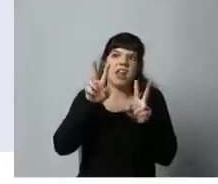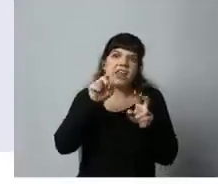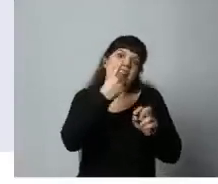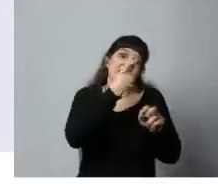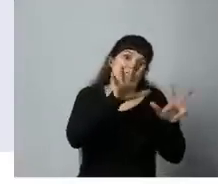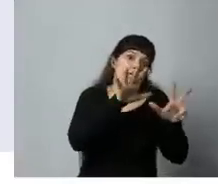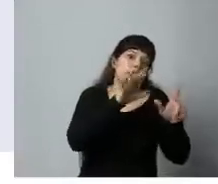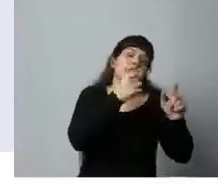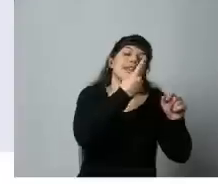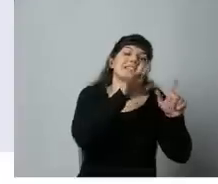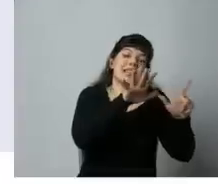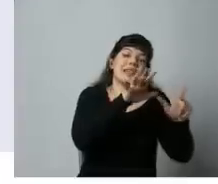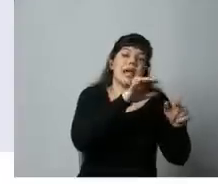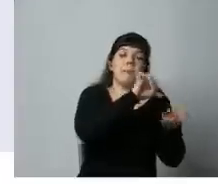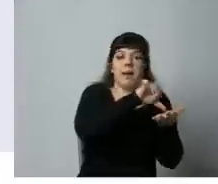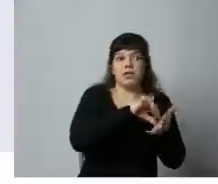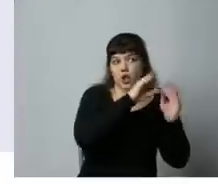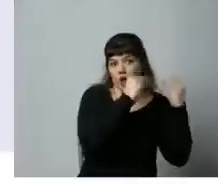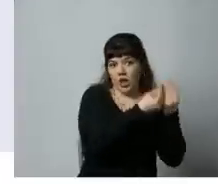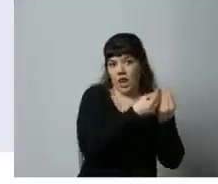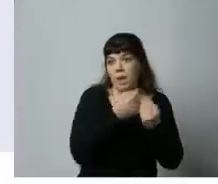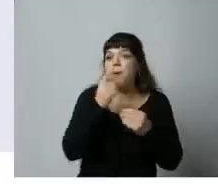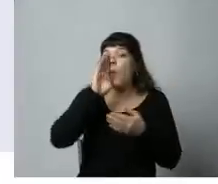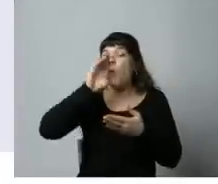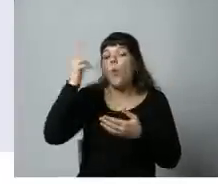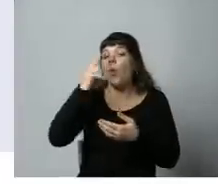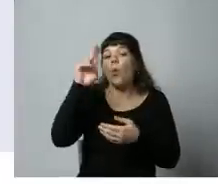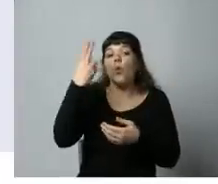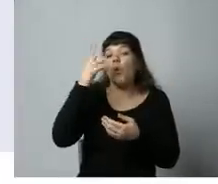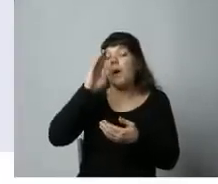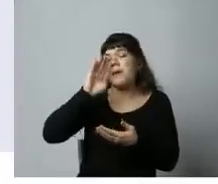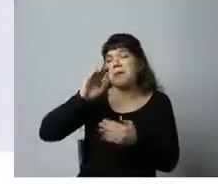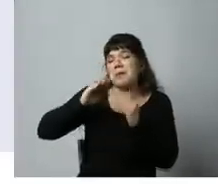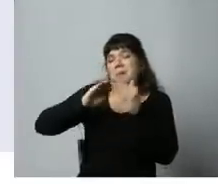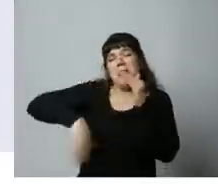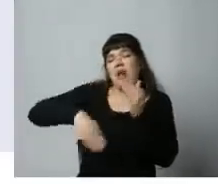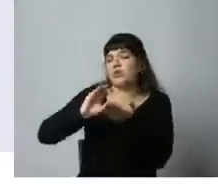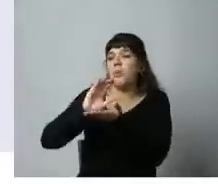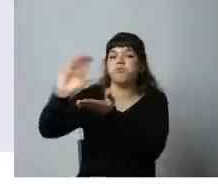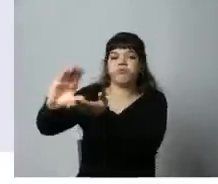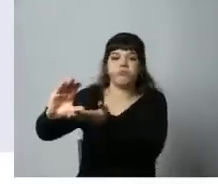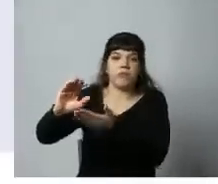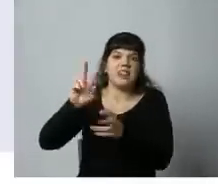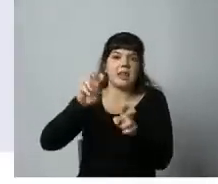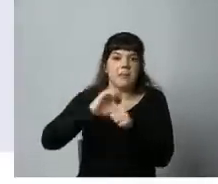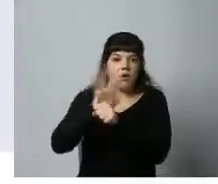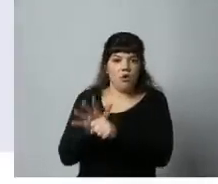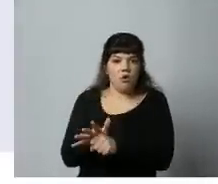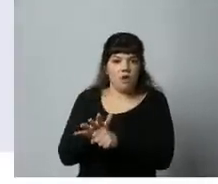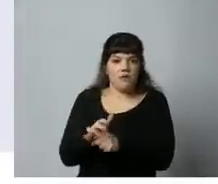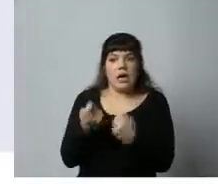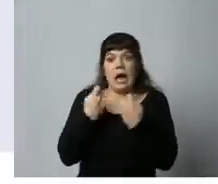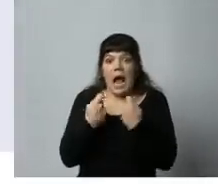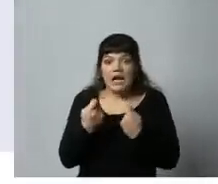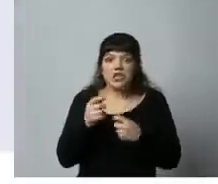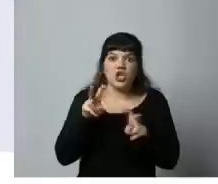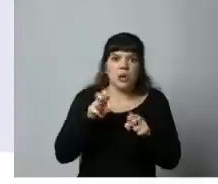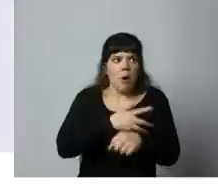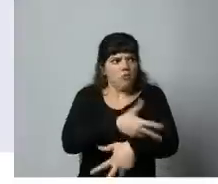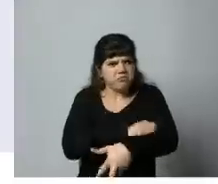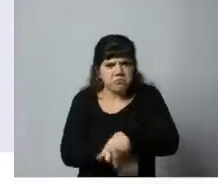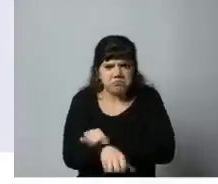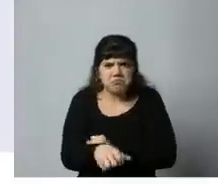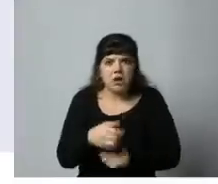informe de de la cepal que llega a un número de 0,7 por del pbi o se el esfuerzo el gasto que hizo el